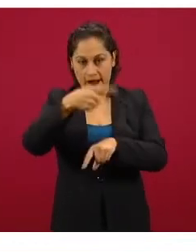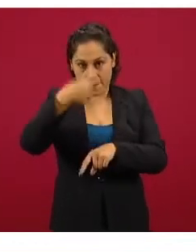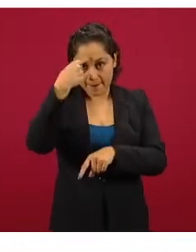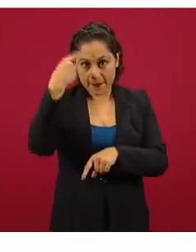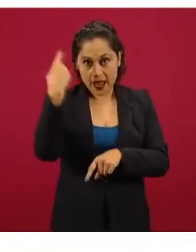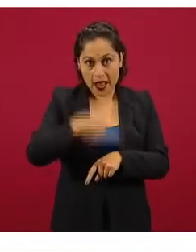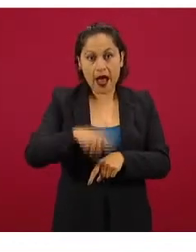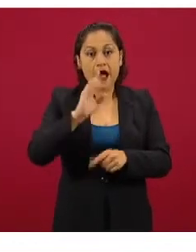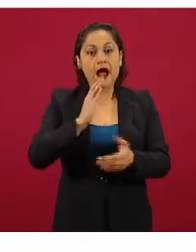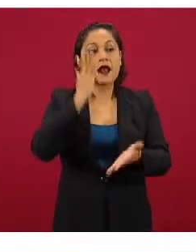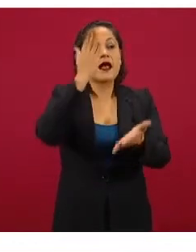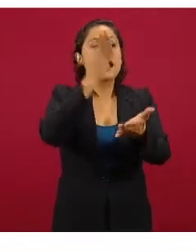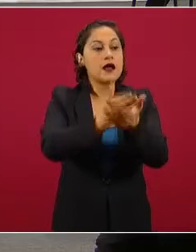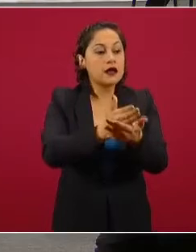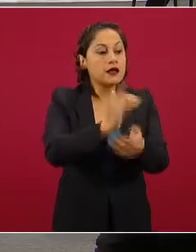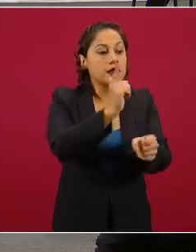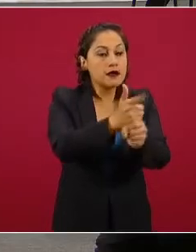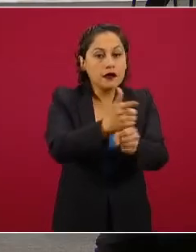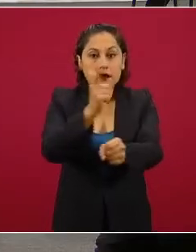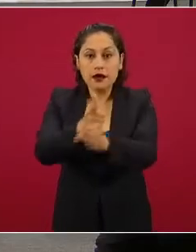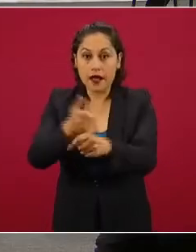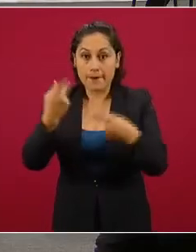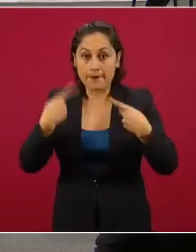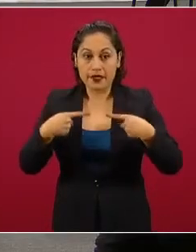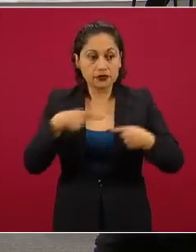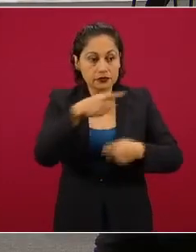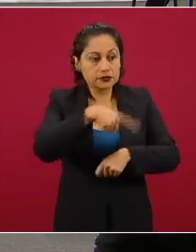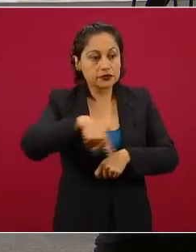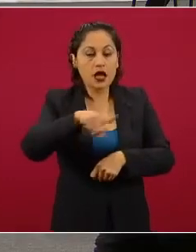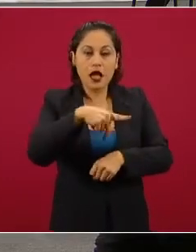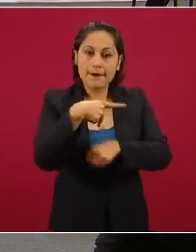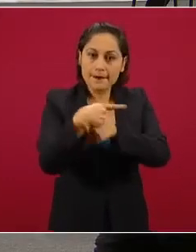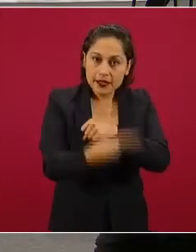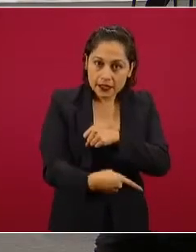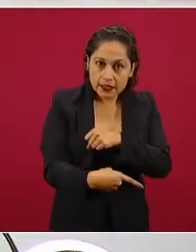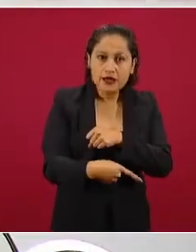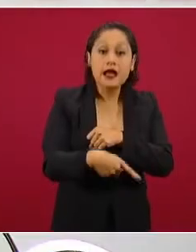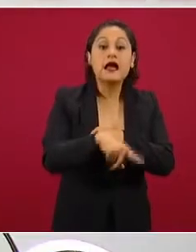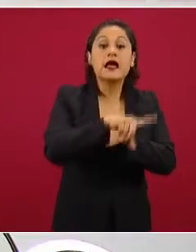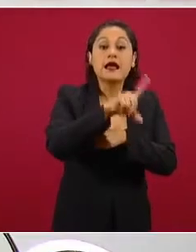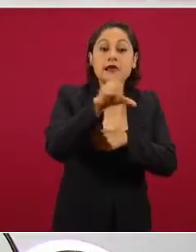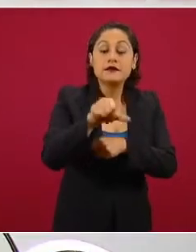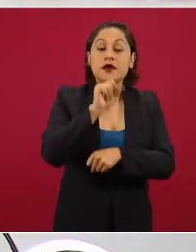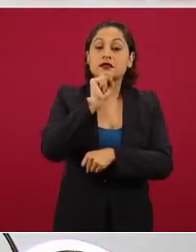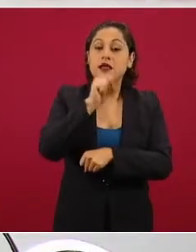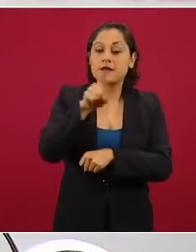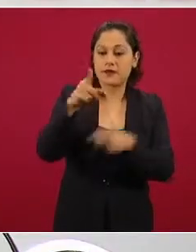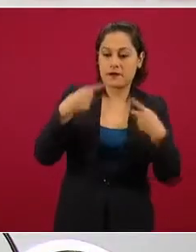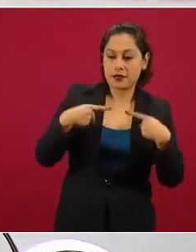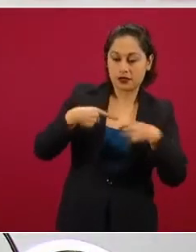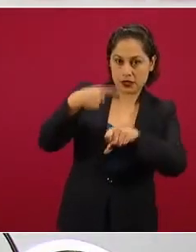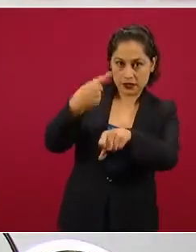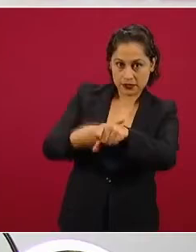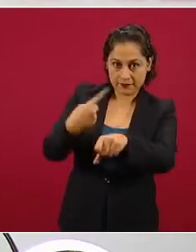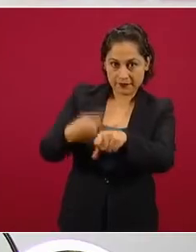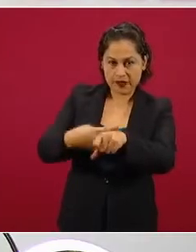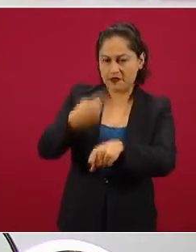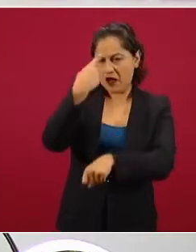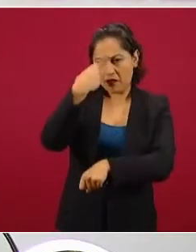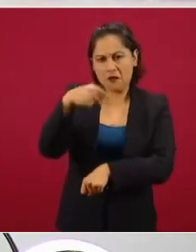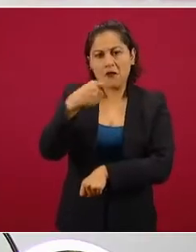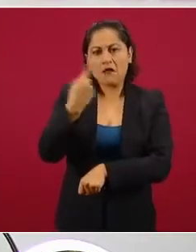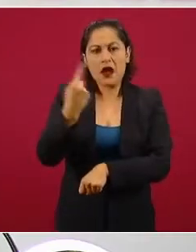tempranamente personas en riesgo, primero, y después también personas enfermas, con el propósito de